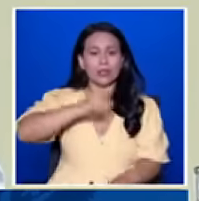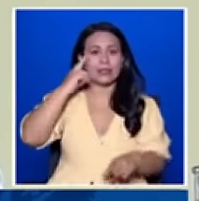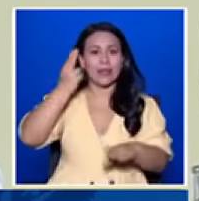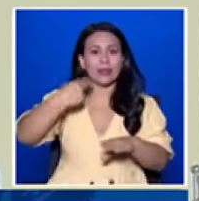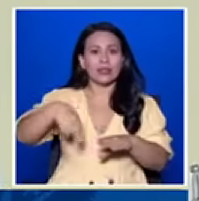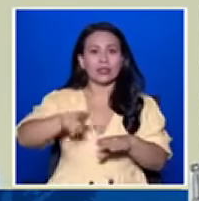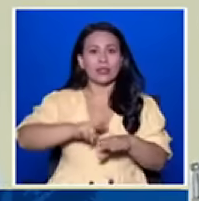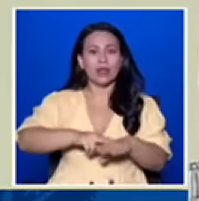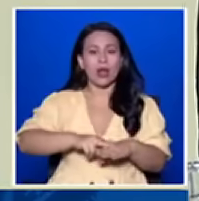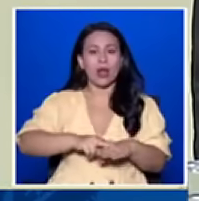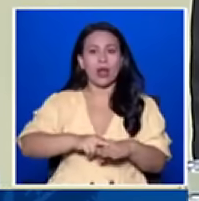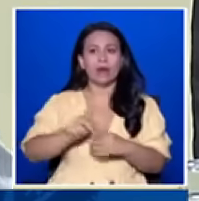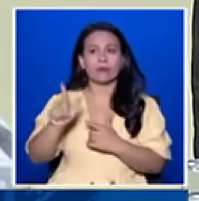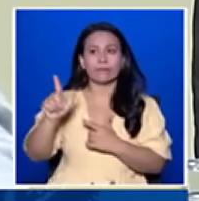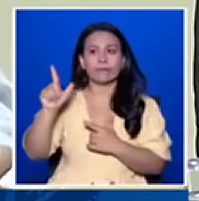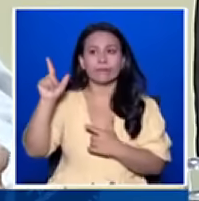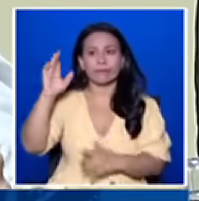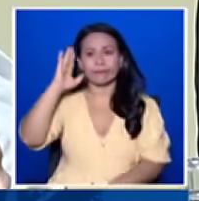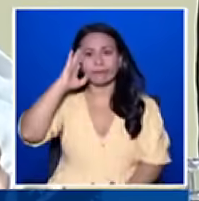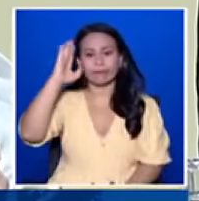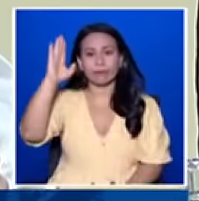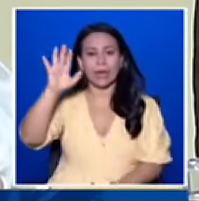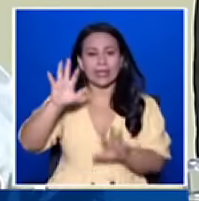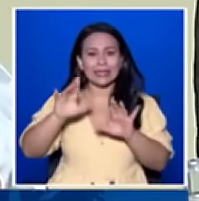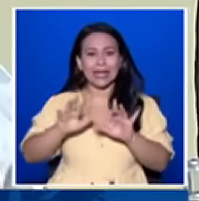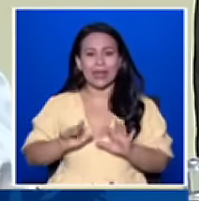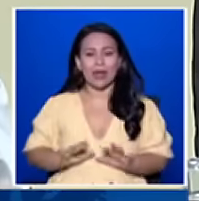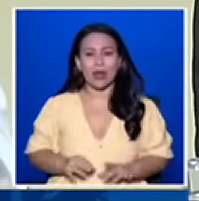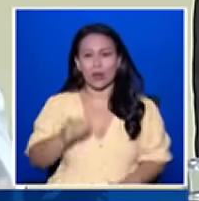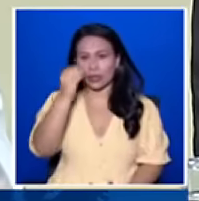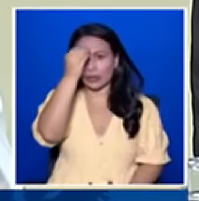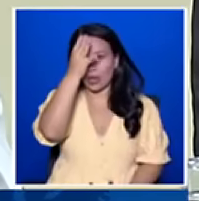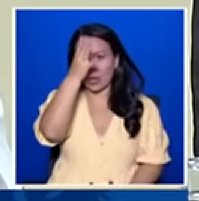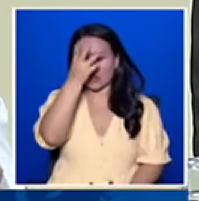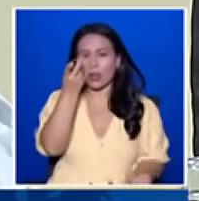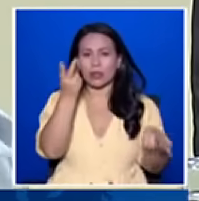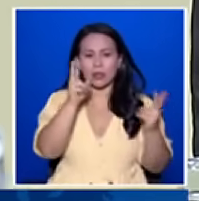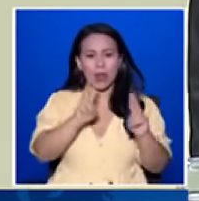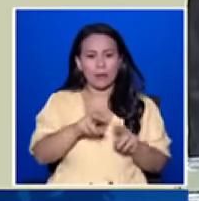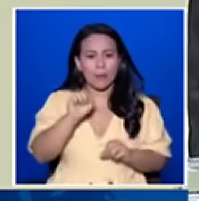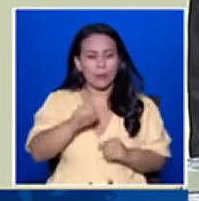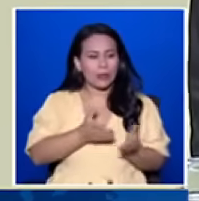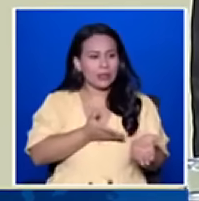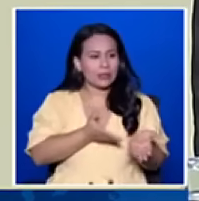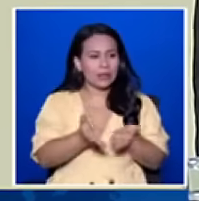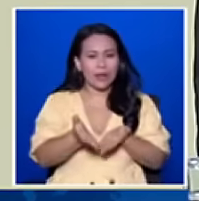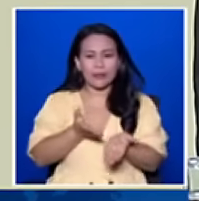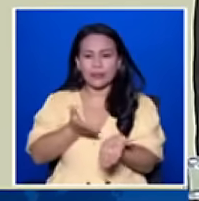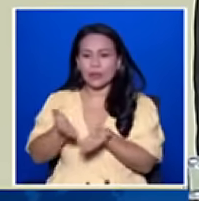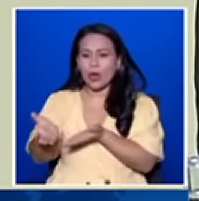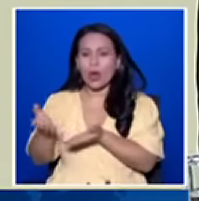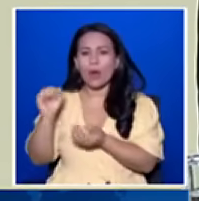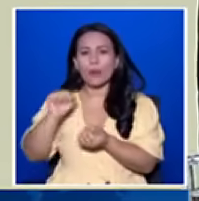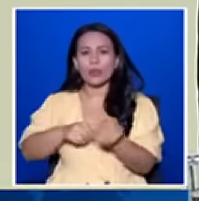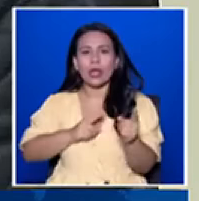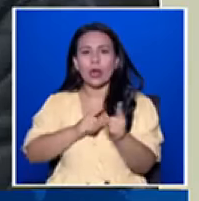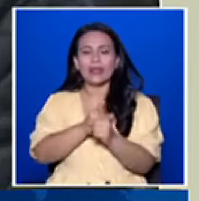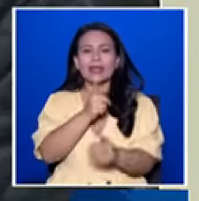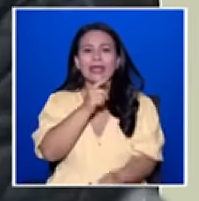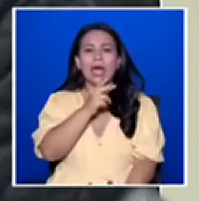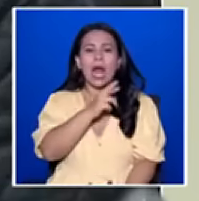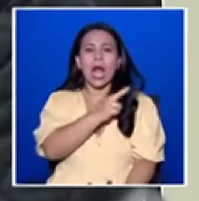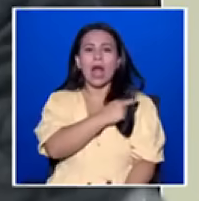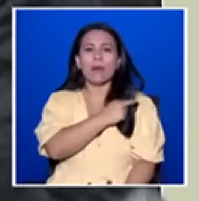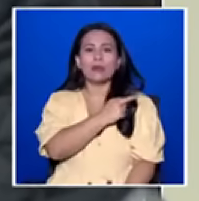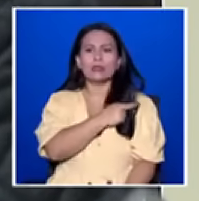de las Fuerzas Armadas, yo también he hablado con el secretario de Inteligencia, puedan ponerse al servicio de encontrar a los responsables. Es